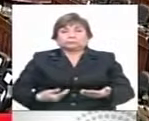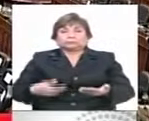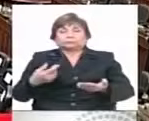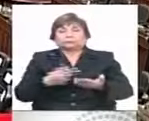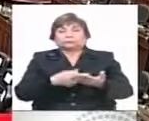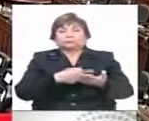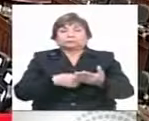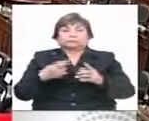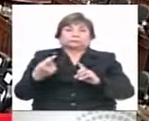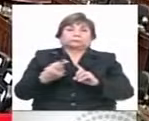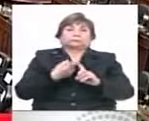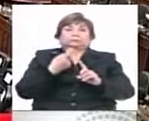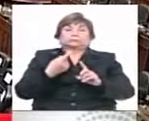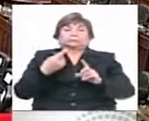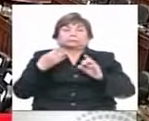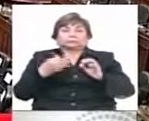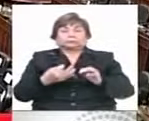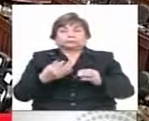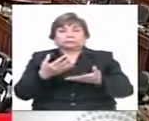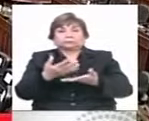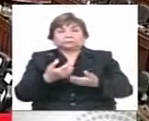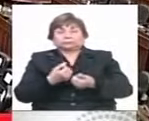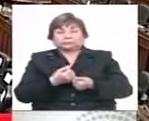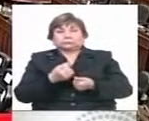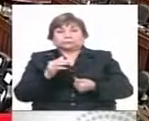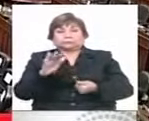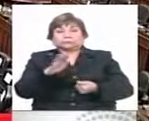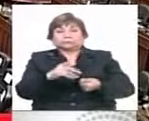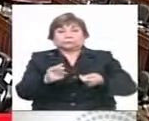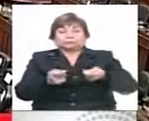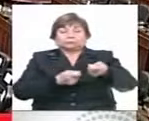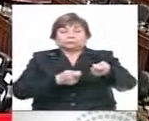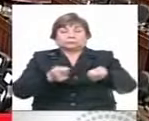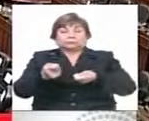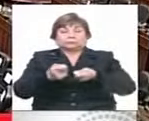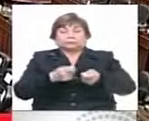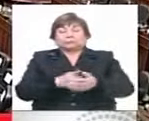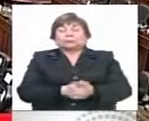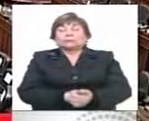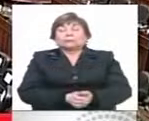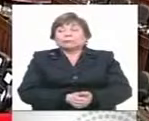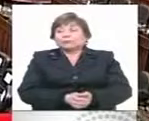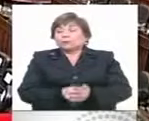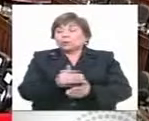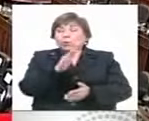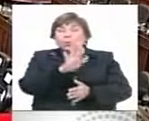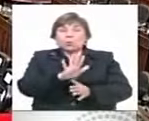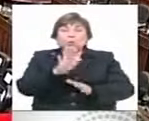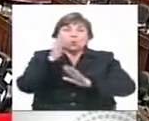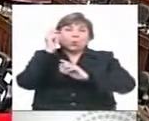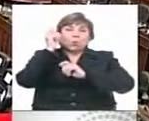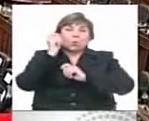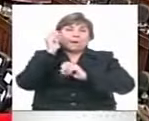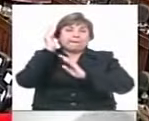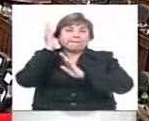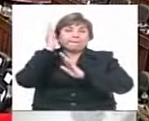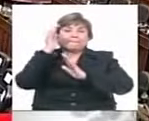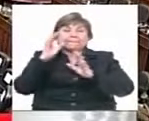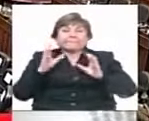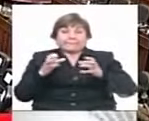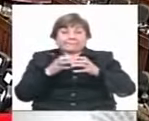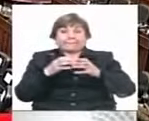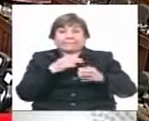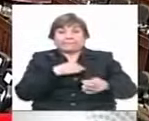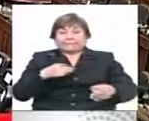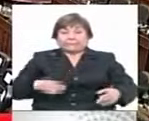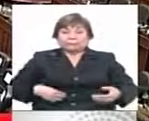las principales medidas que requiere su gestión. Al inicio de su exposición, el presidente del Consejo de